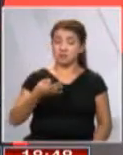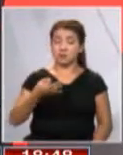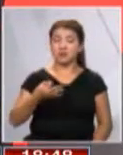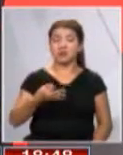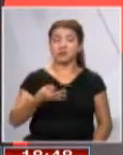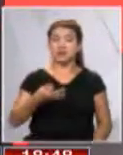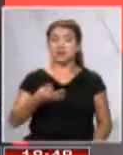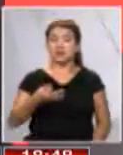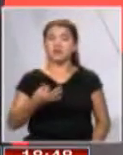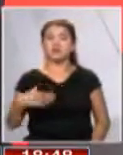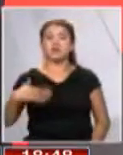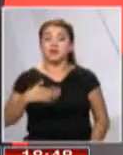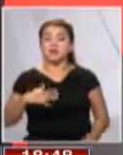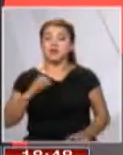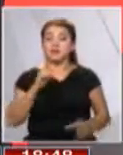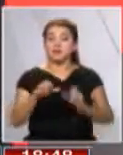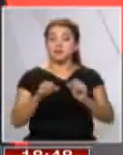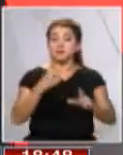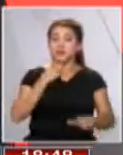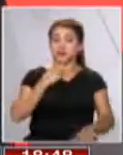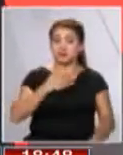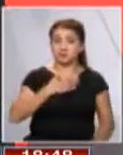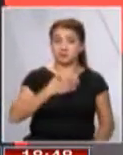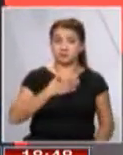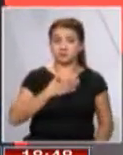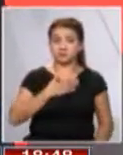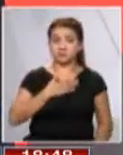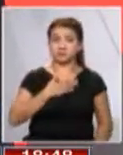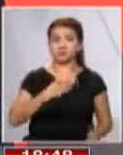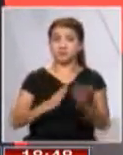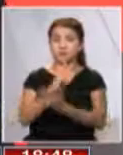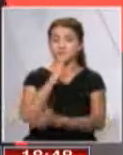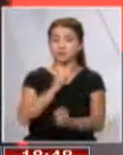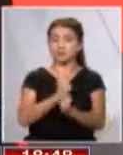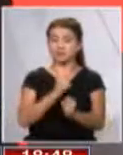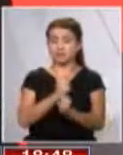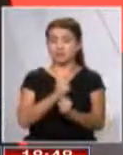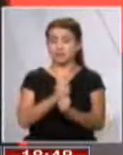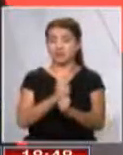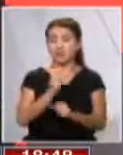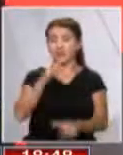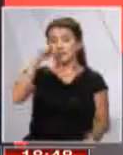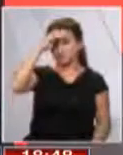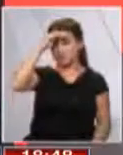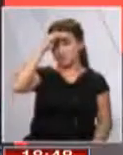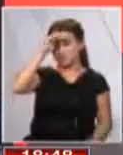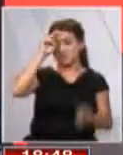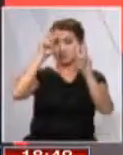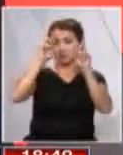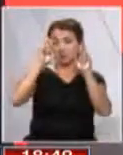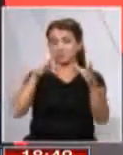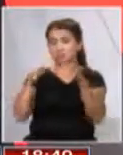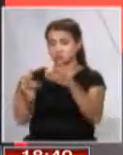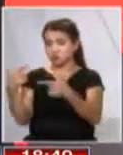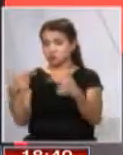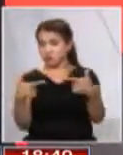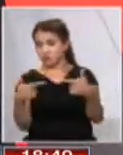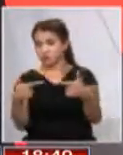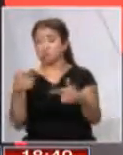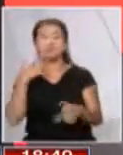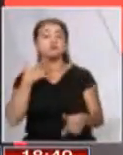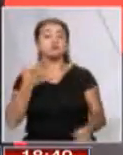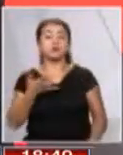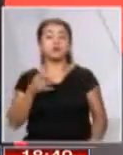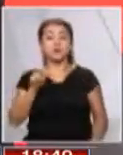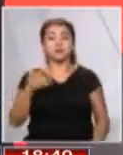por defender la vida uno está por trabajar también teniendo la experiencia en el ámbito público sebastián porque es relevante